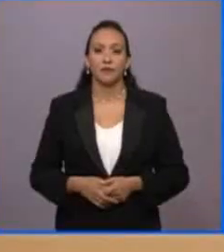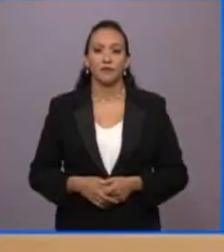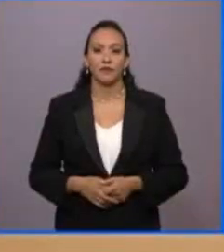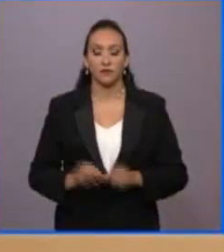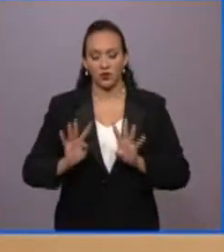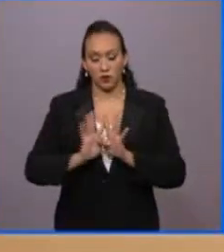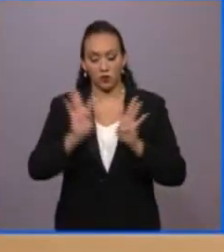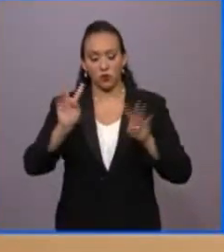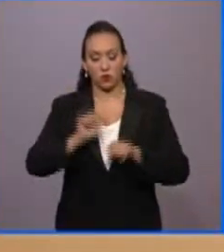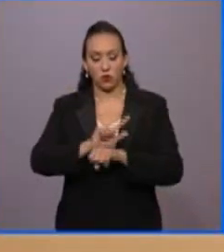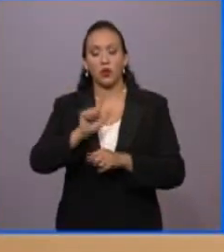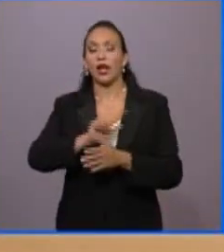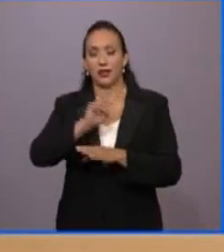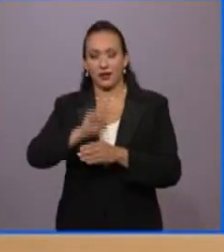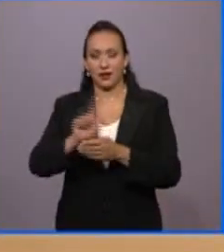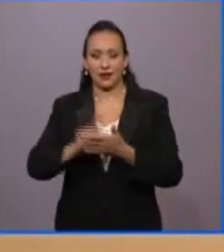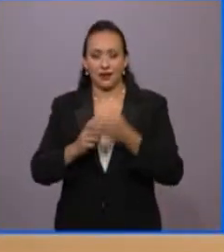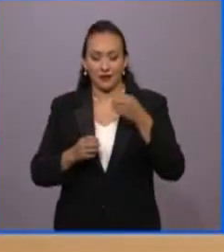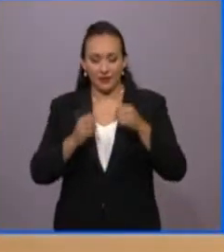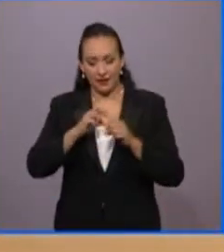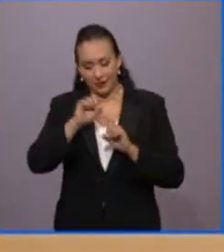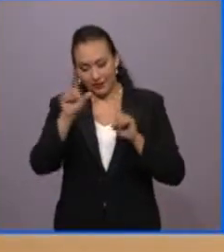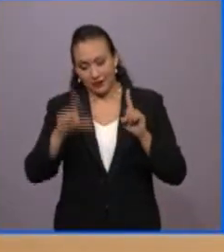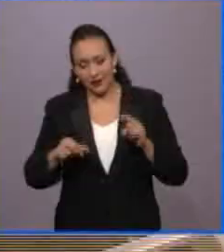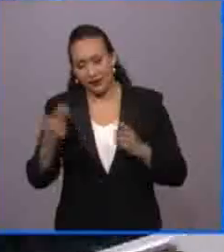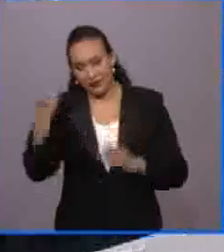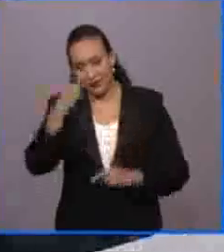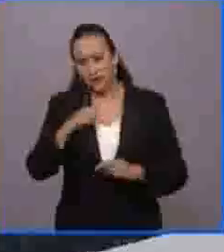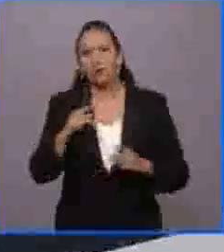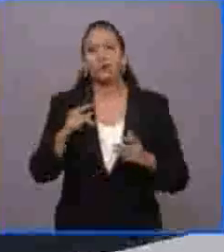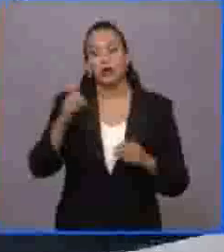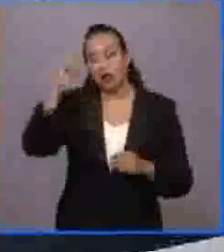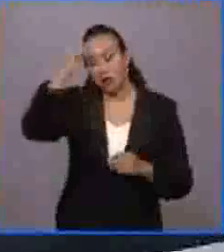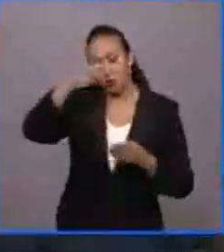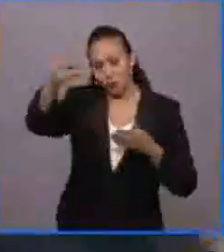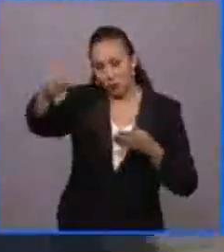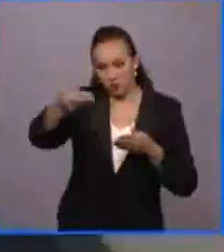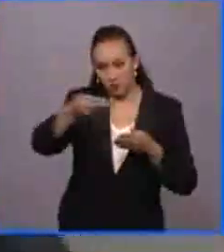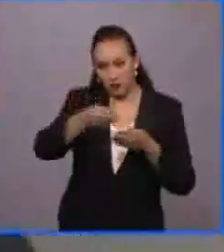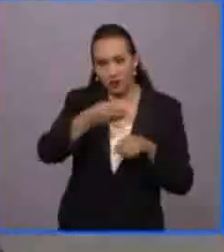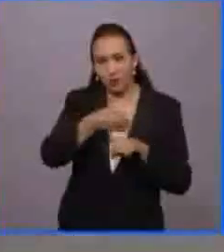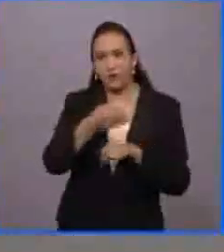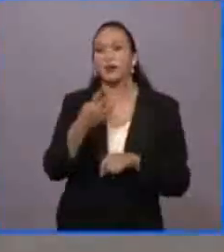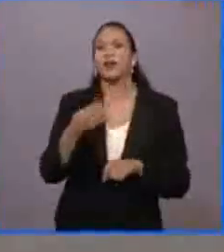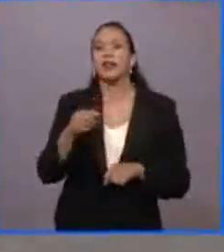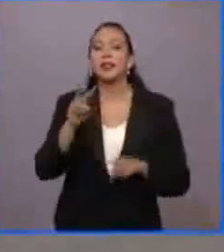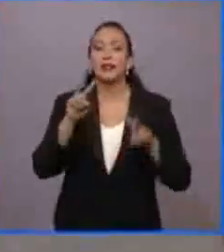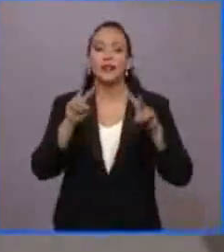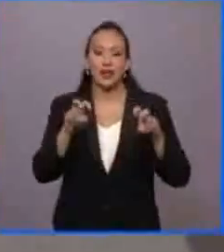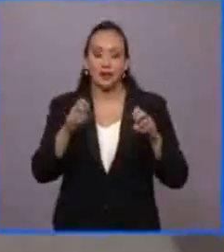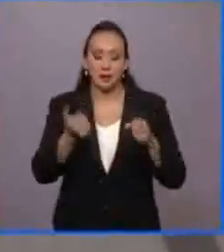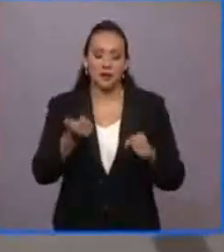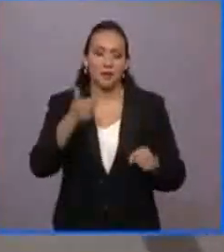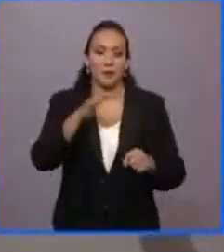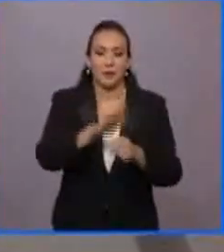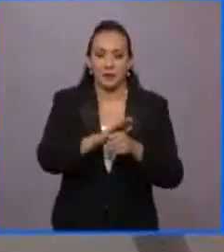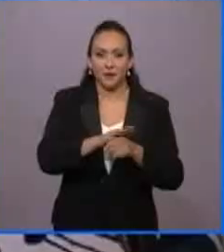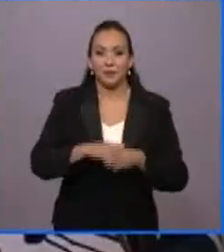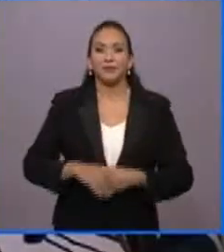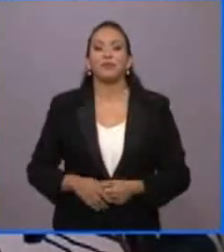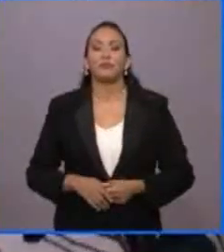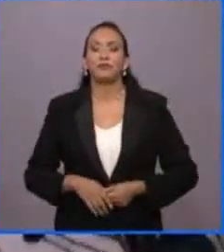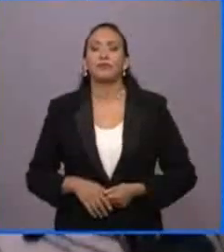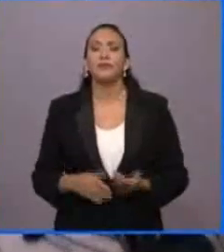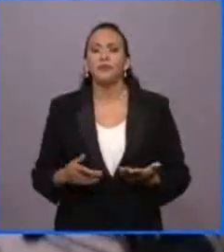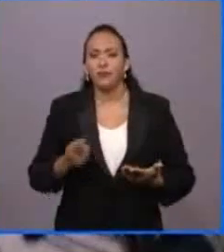El Consejo de la Judicatura Federal destacó una tesis relevante del 19º Tribunal Colegiado en materia administrativa del primer